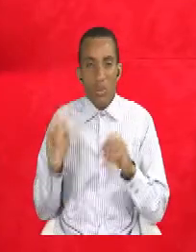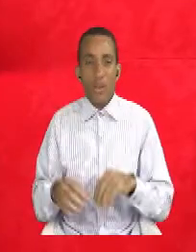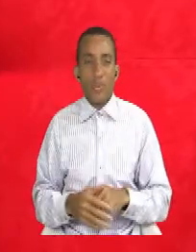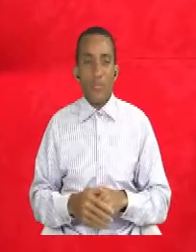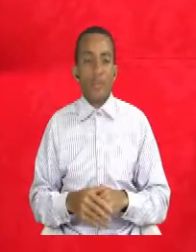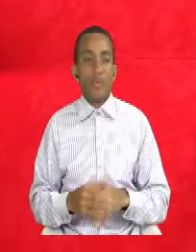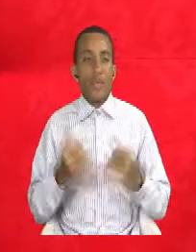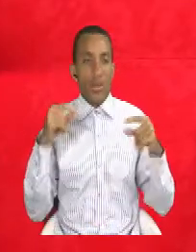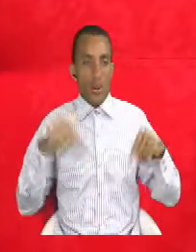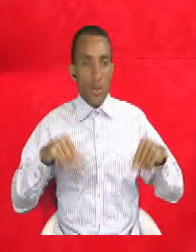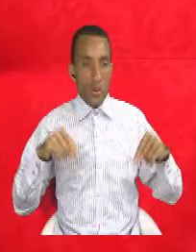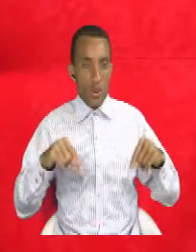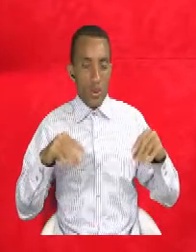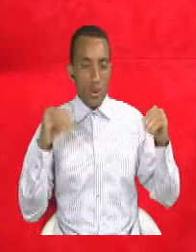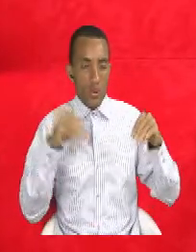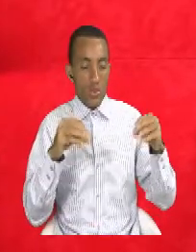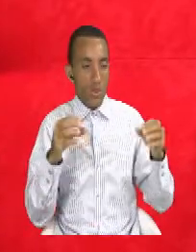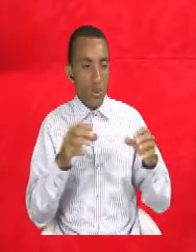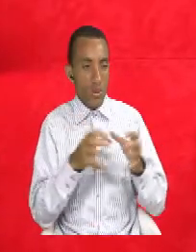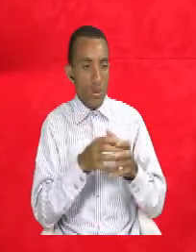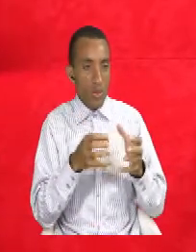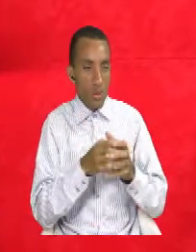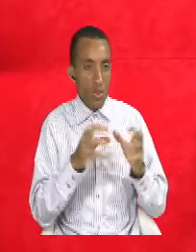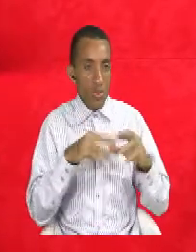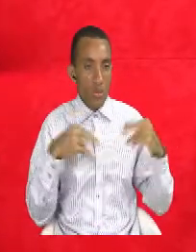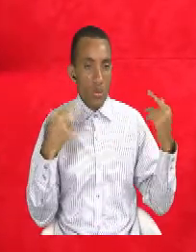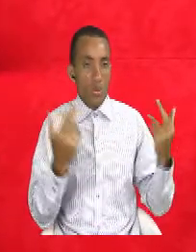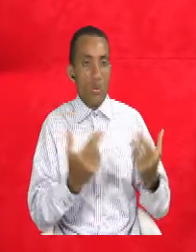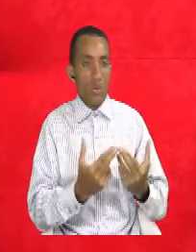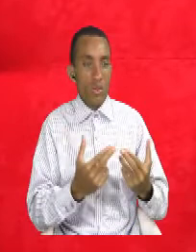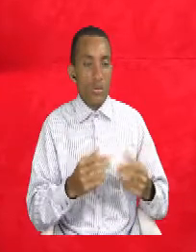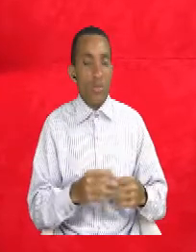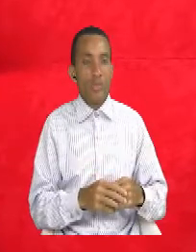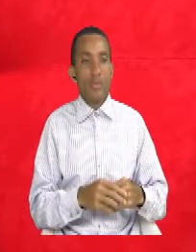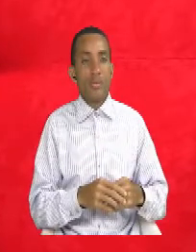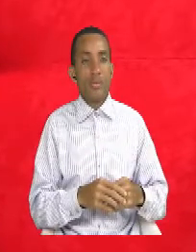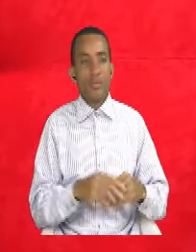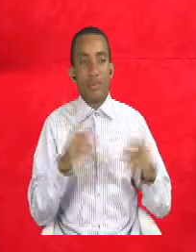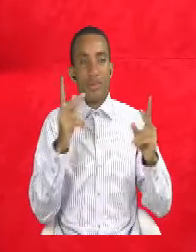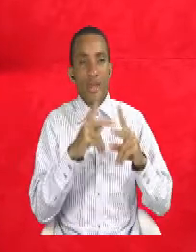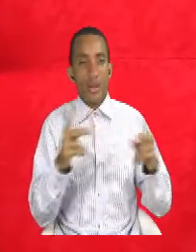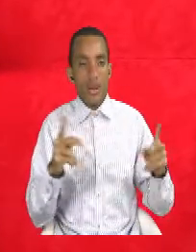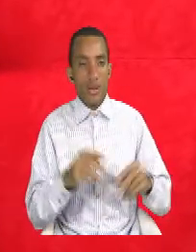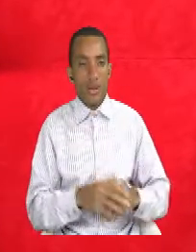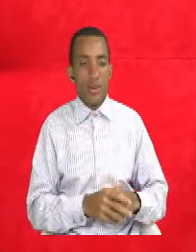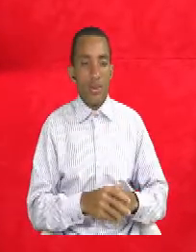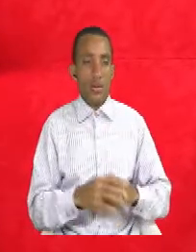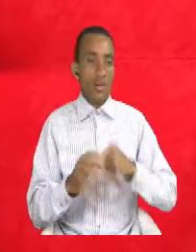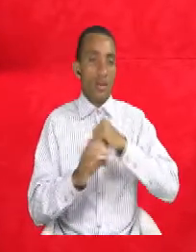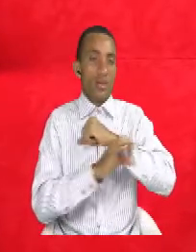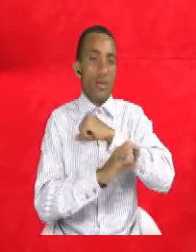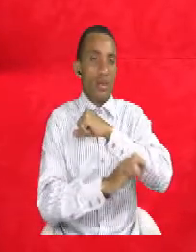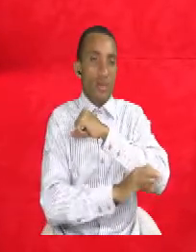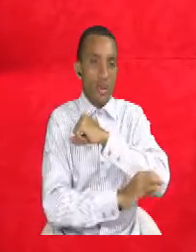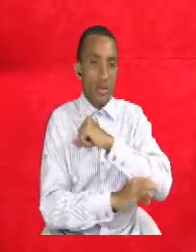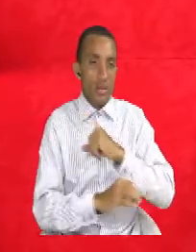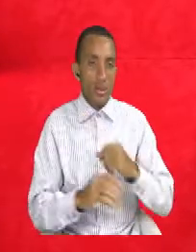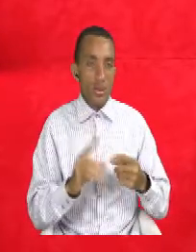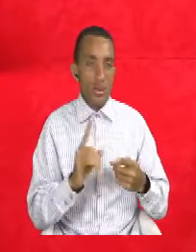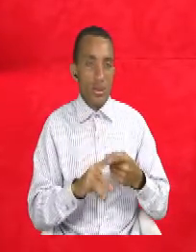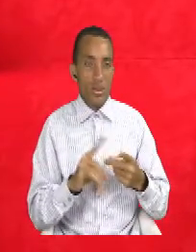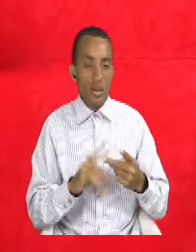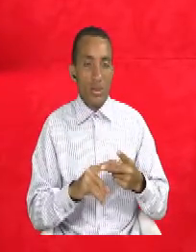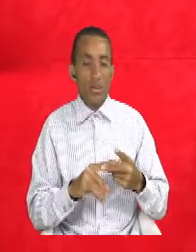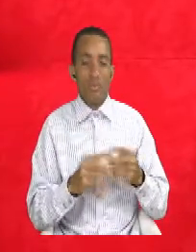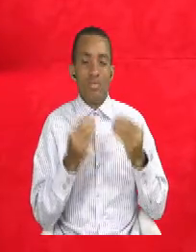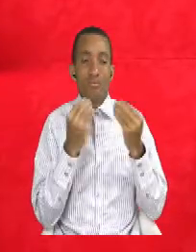ahora formando este grupo, nos estamos reuniendo con varias personas, con psicólogos, con mucha gente